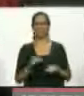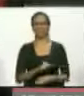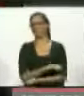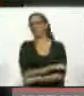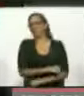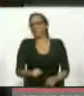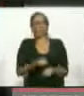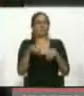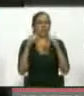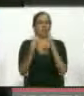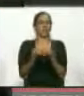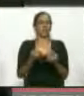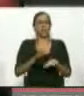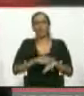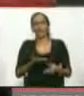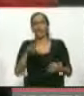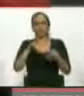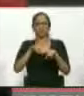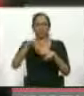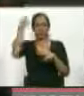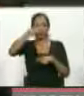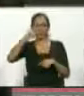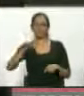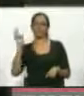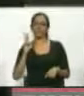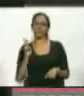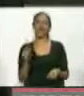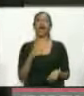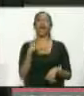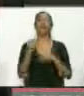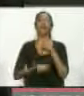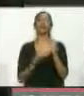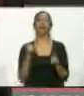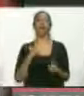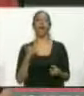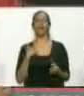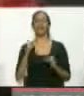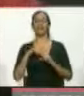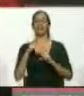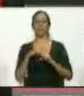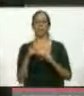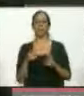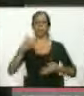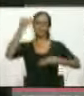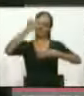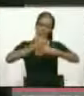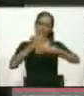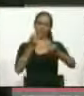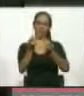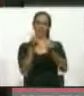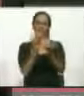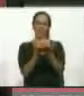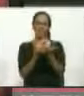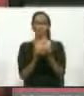han atacado al pueblo de venezuela han tratado de generar cualquier tipo de cerco financiero de cerco económico han